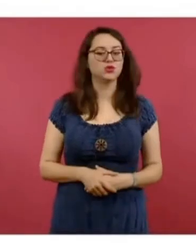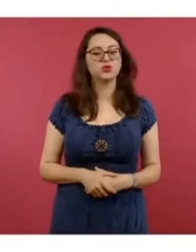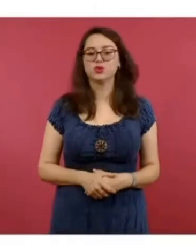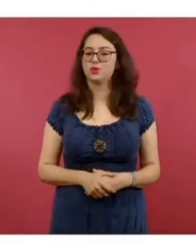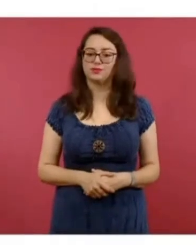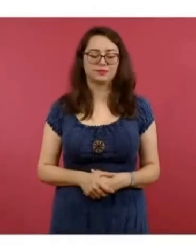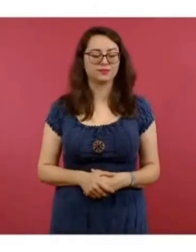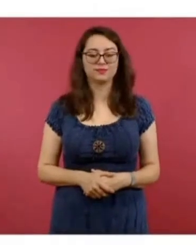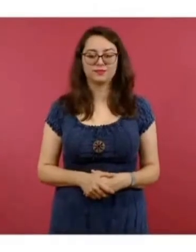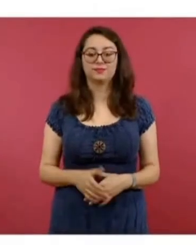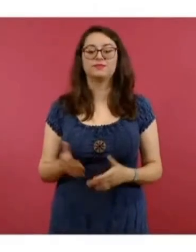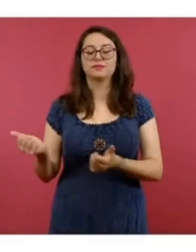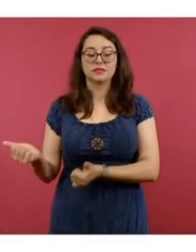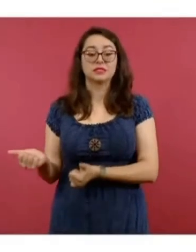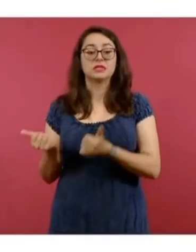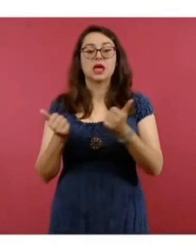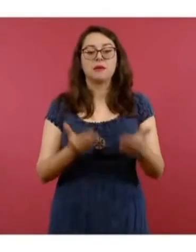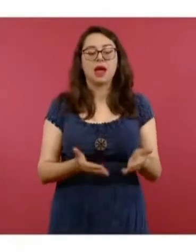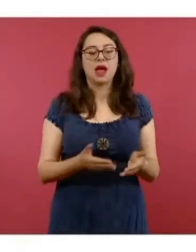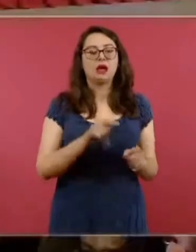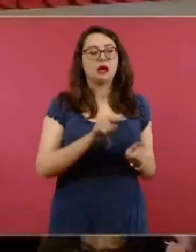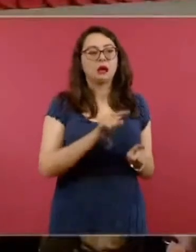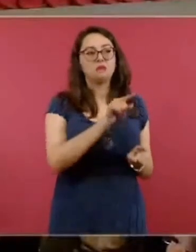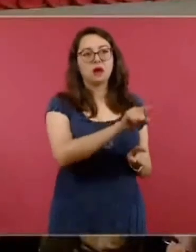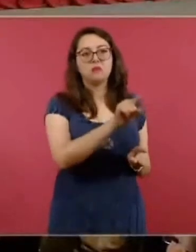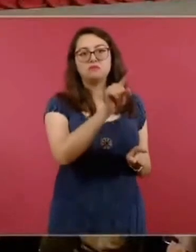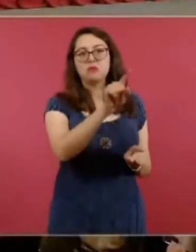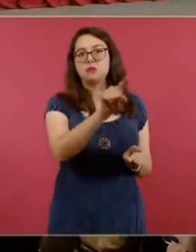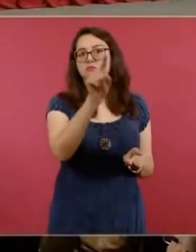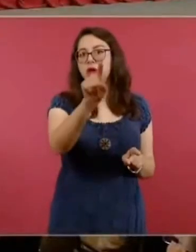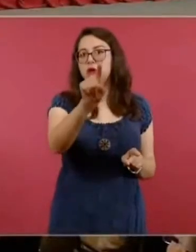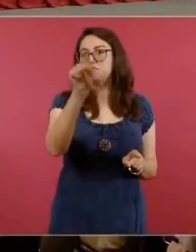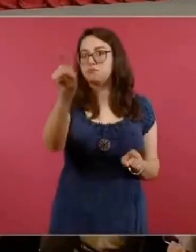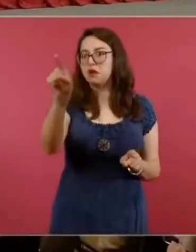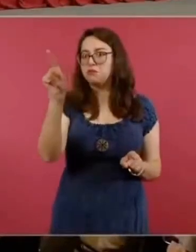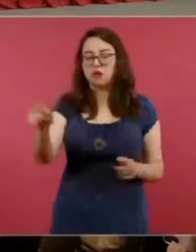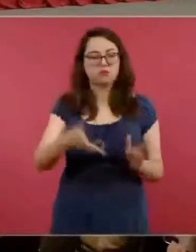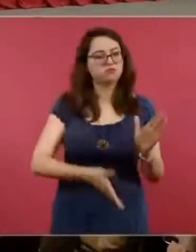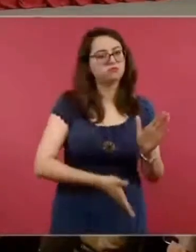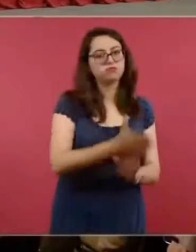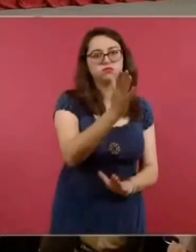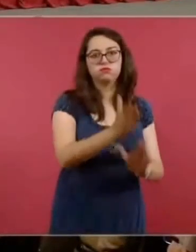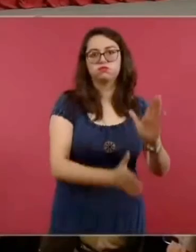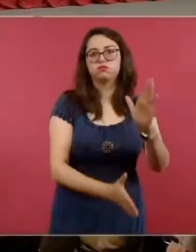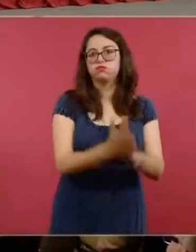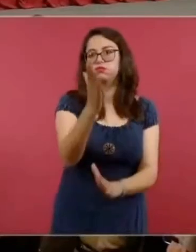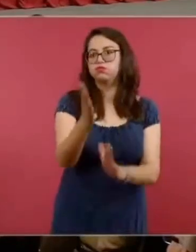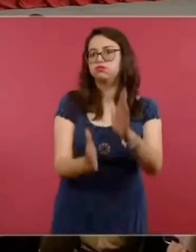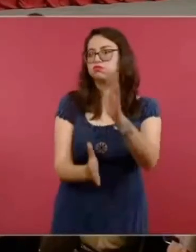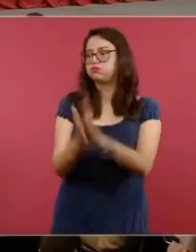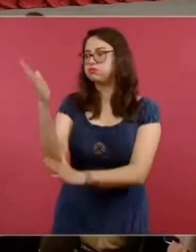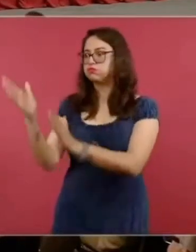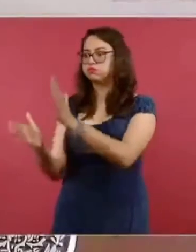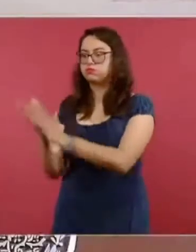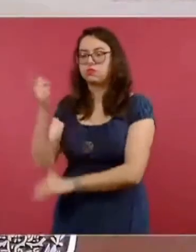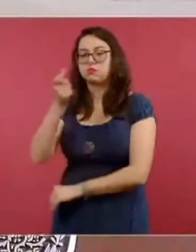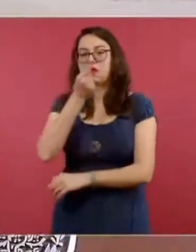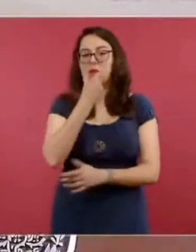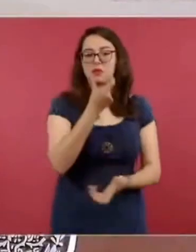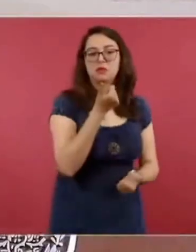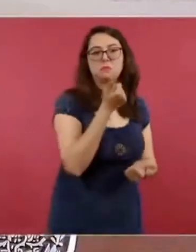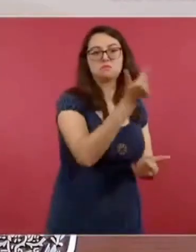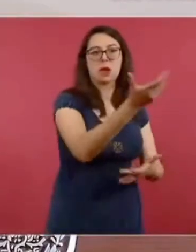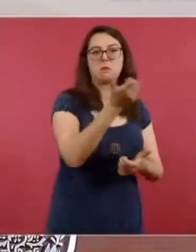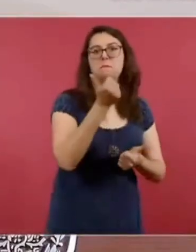de salud de un consultorio que esté más lejano a una cabecera municipal.